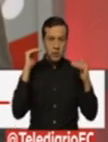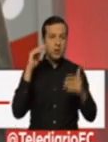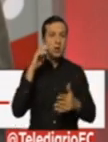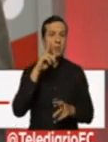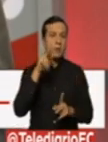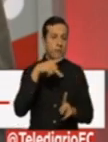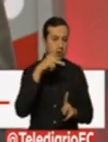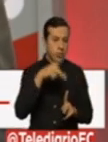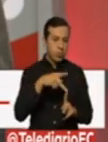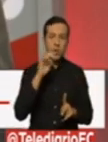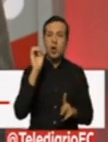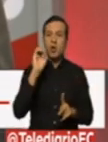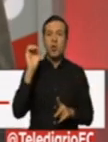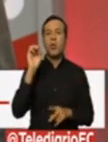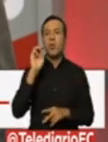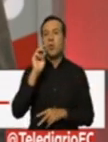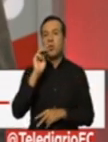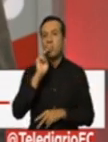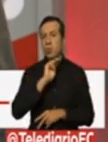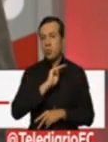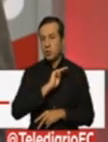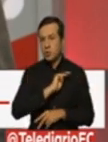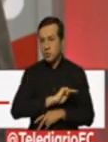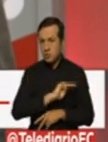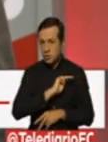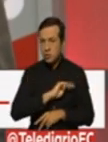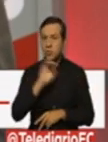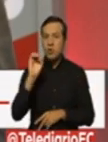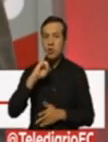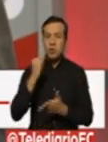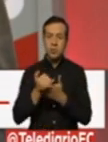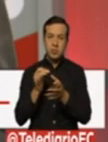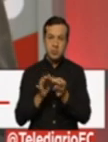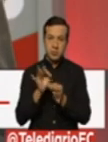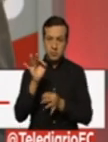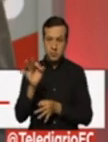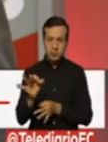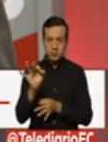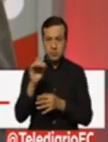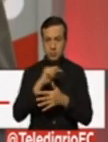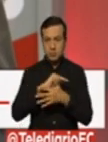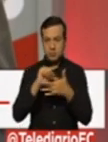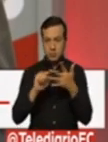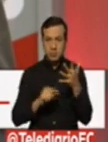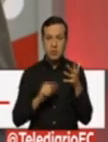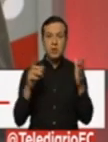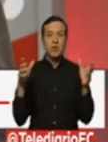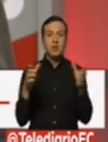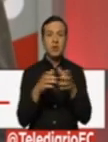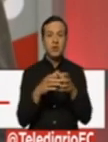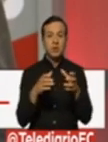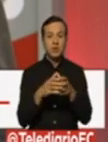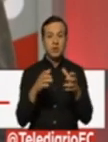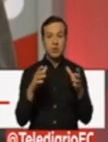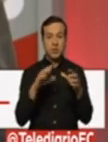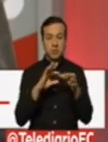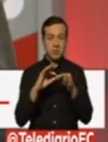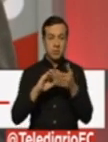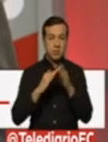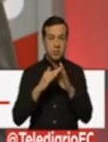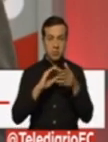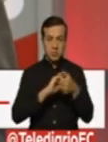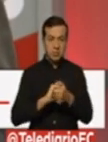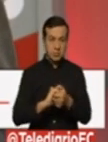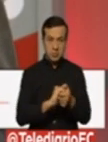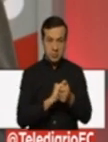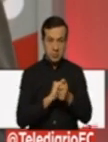provincial a nivel cantonal a nivel parroquial e incluso en las varias formas asociativas como pueden ser las mancomunidades